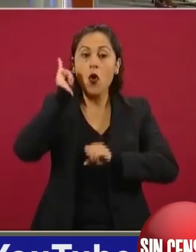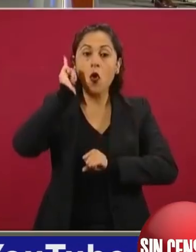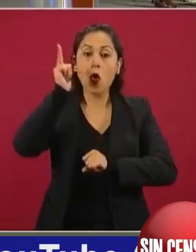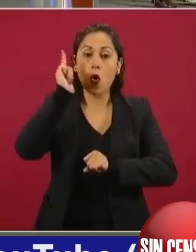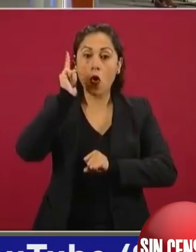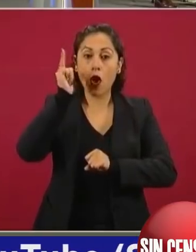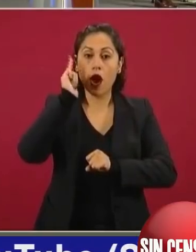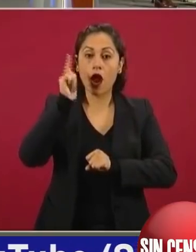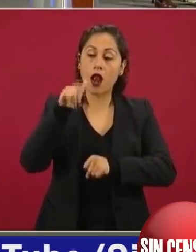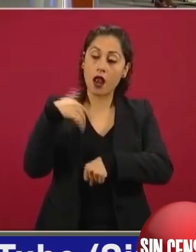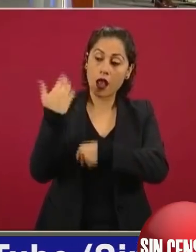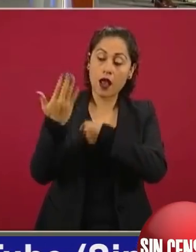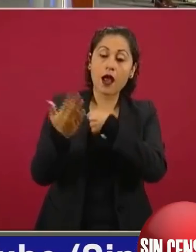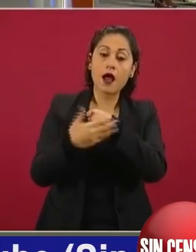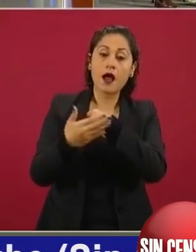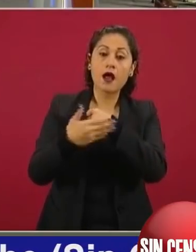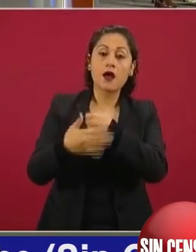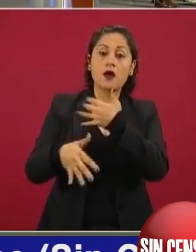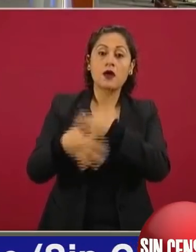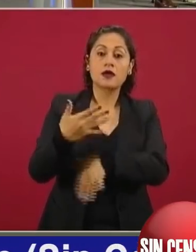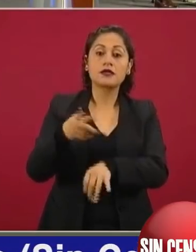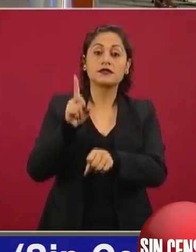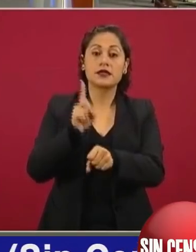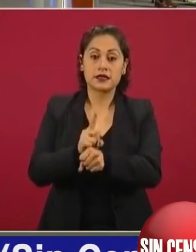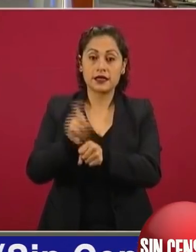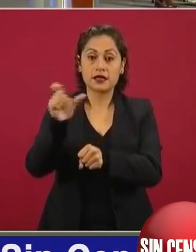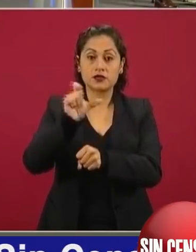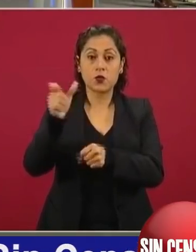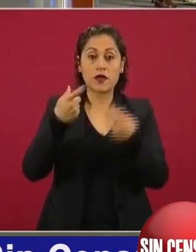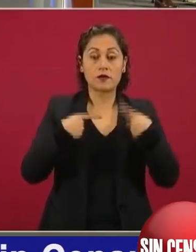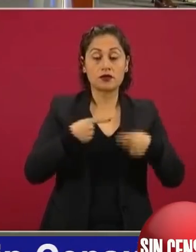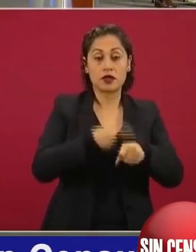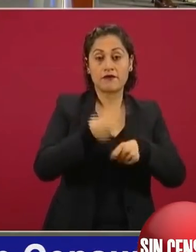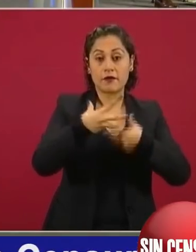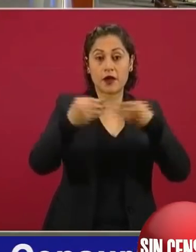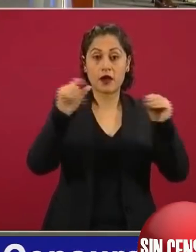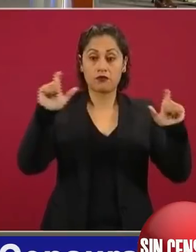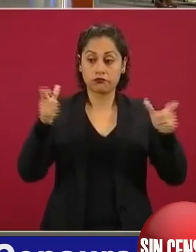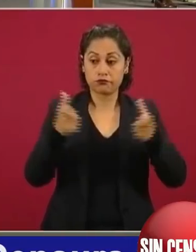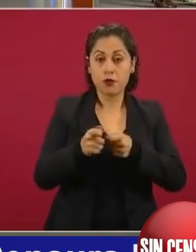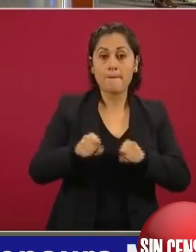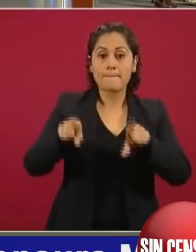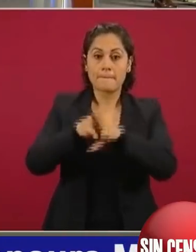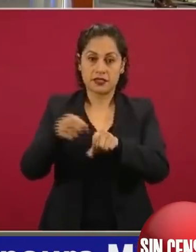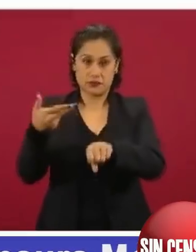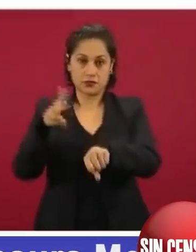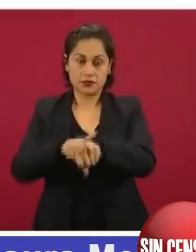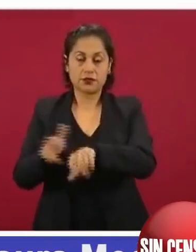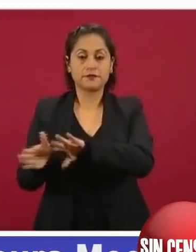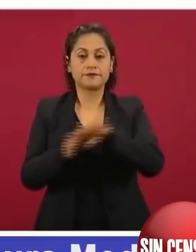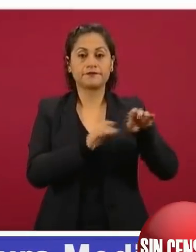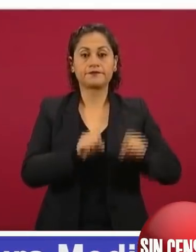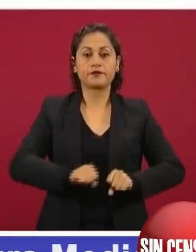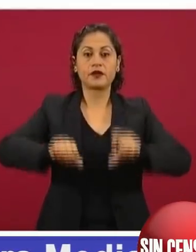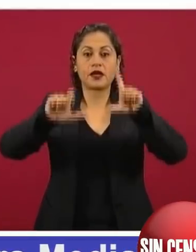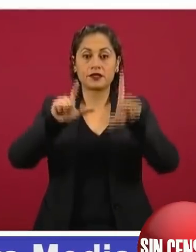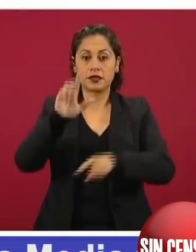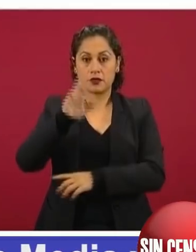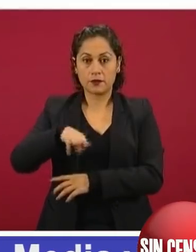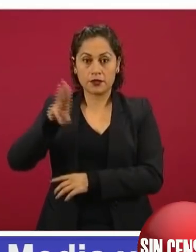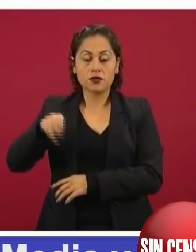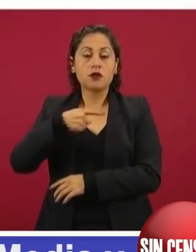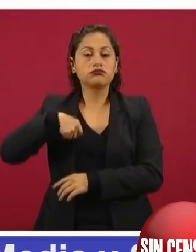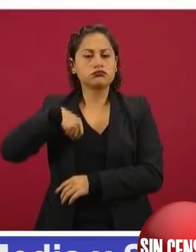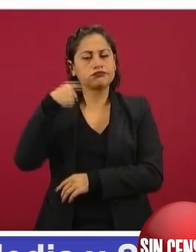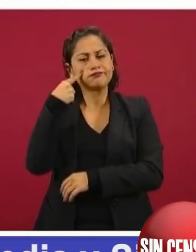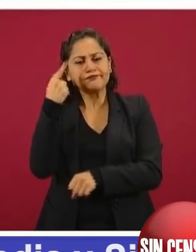más o menos 15 días después de que empiezan a reducirse los casos. En el caso de Michoacán, consideramos que va en buen progreso. Desde la